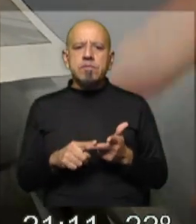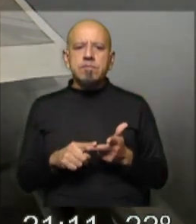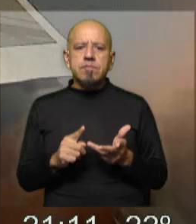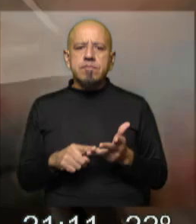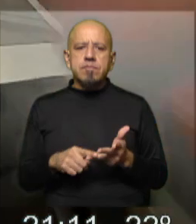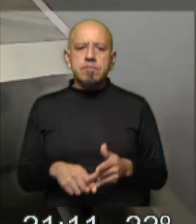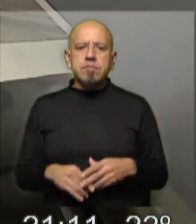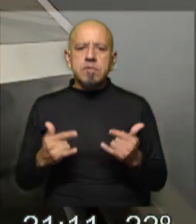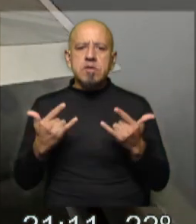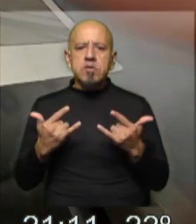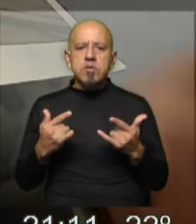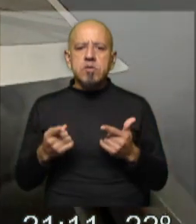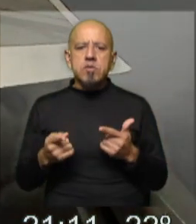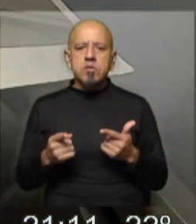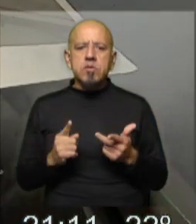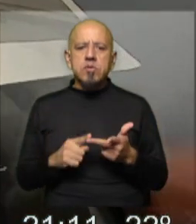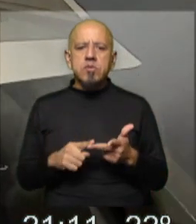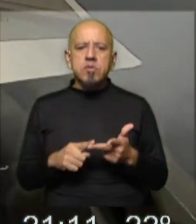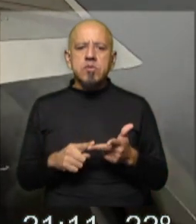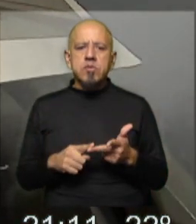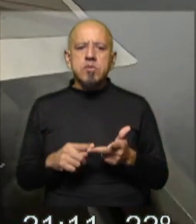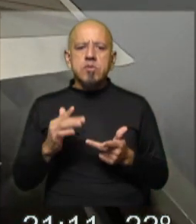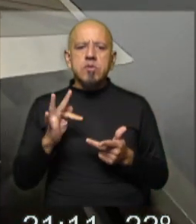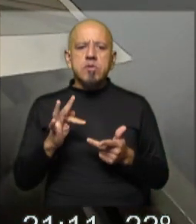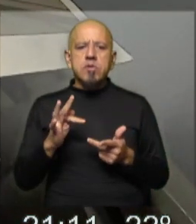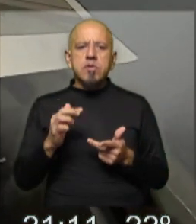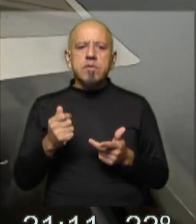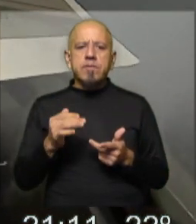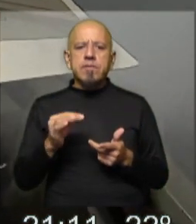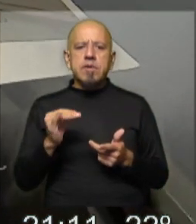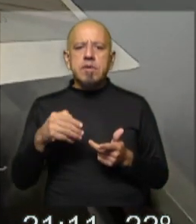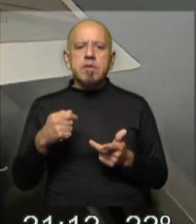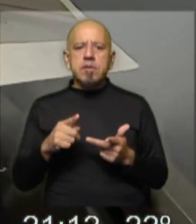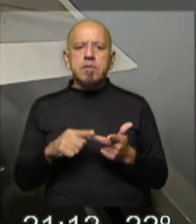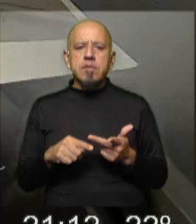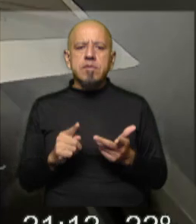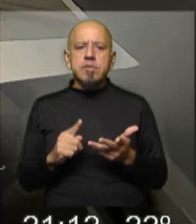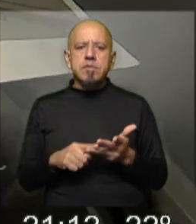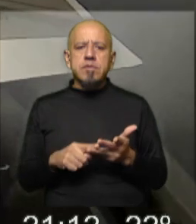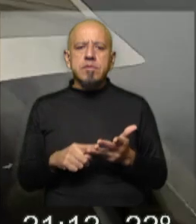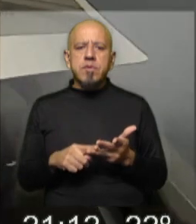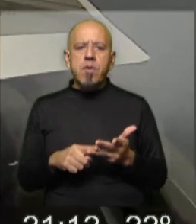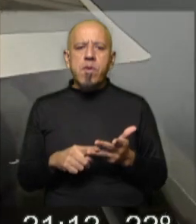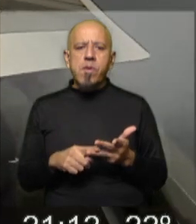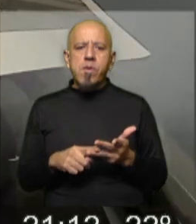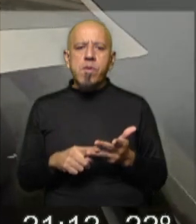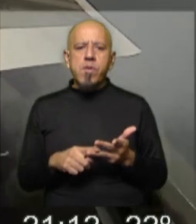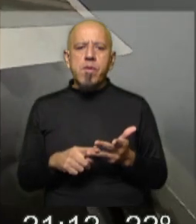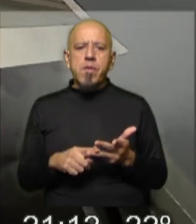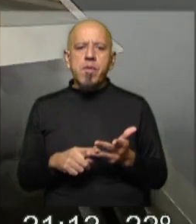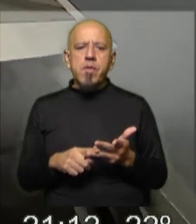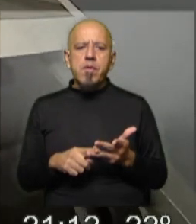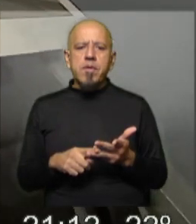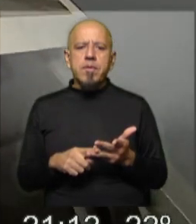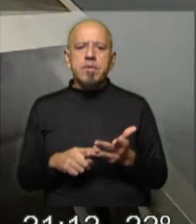rock, ¿no? Está, sí, sí. Hugo Fattoruso, María de Fátima, Francisco Fattoruso, de chiquito ahí, el hijo de Hugo.